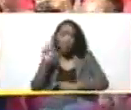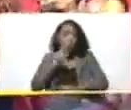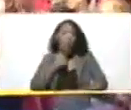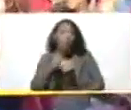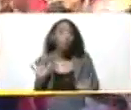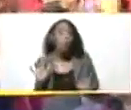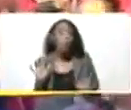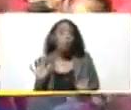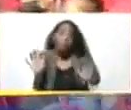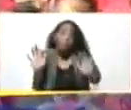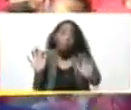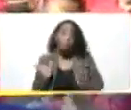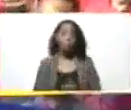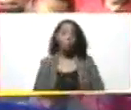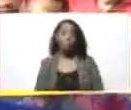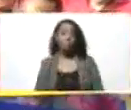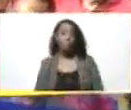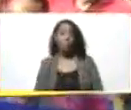gustó?